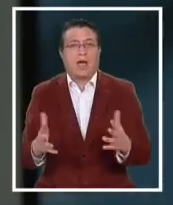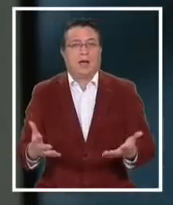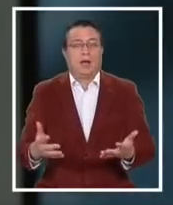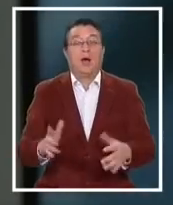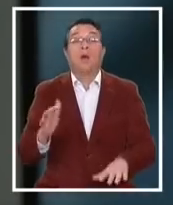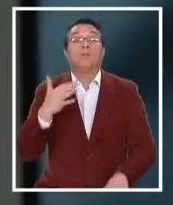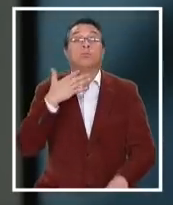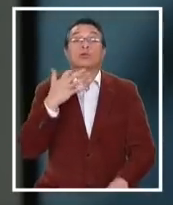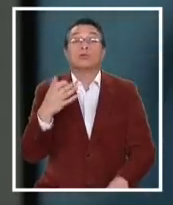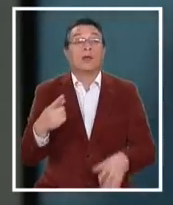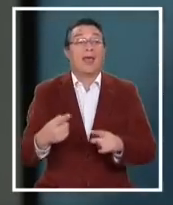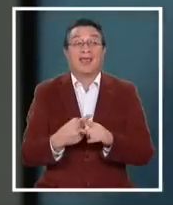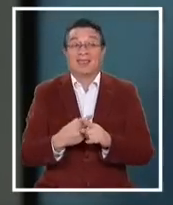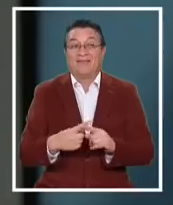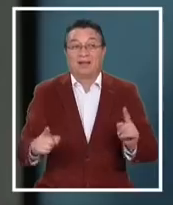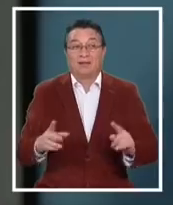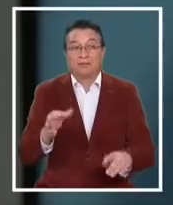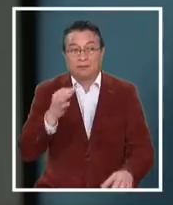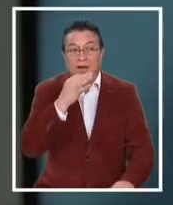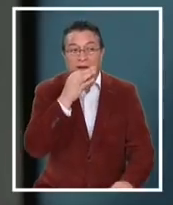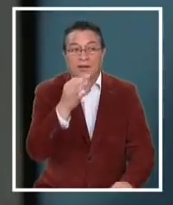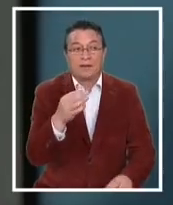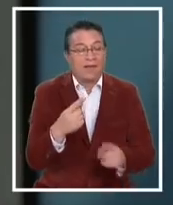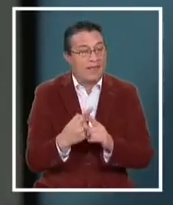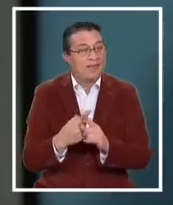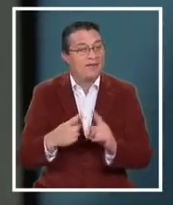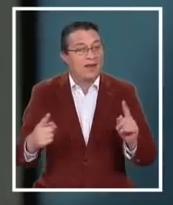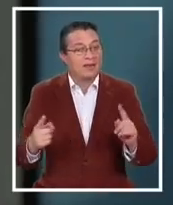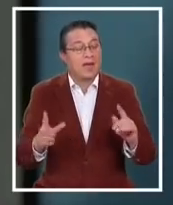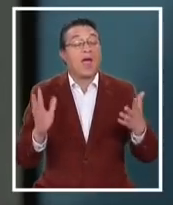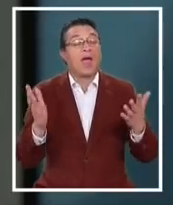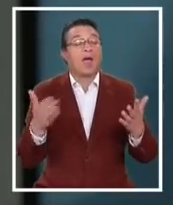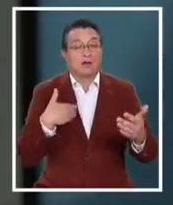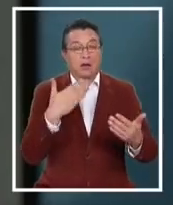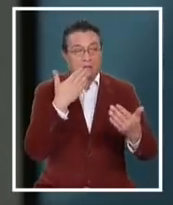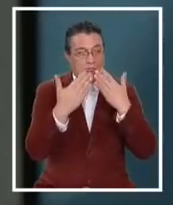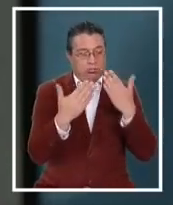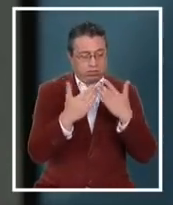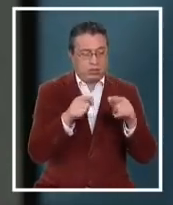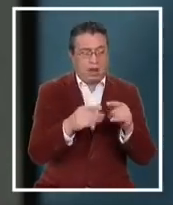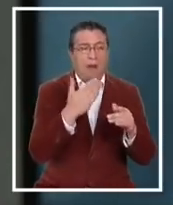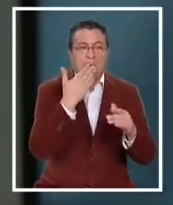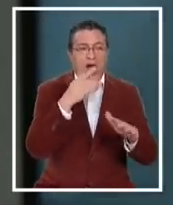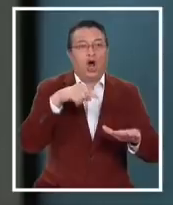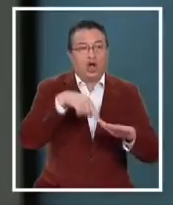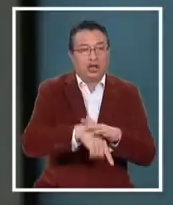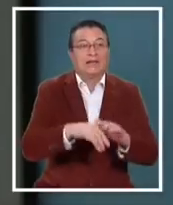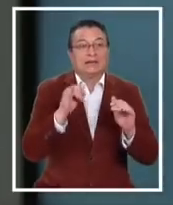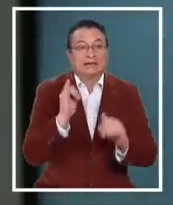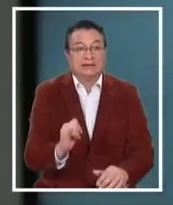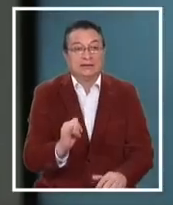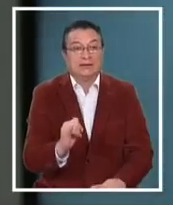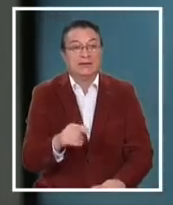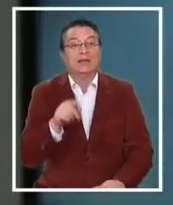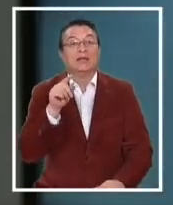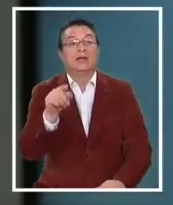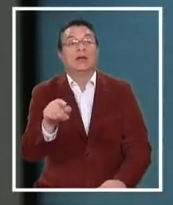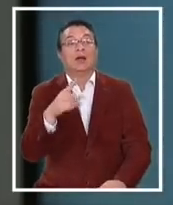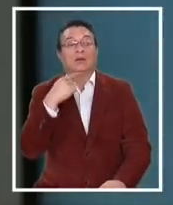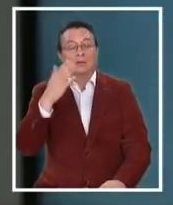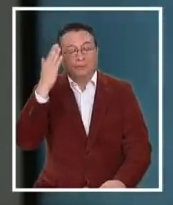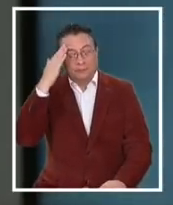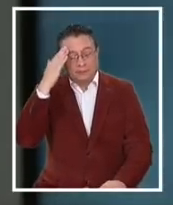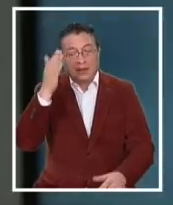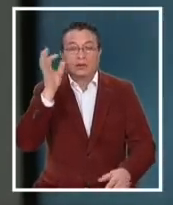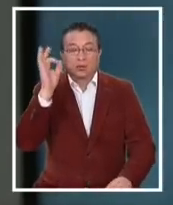Porque es distinto decir... vamos a discutir estas medidas y las vamos a mejorar, que es lo que ha sido, porque una porción importante, y recordemos la